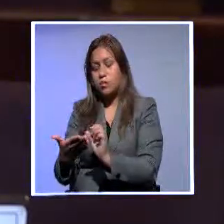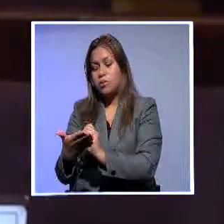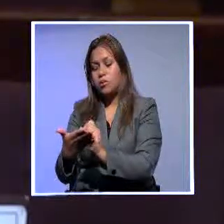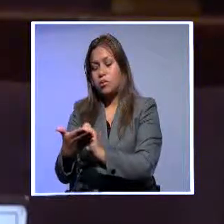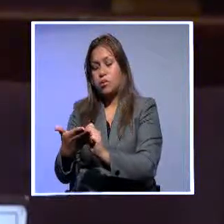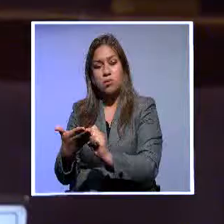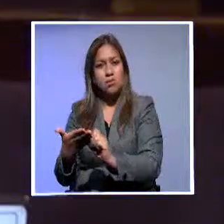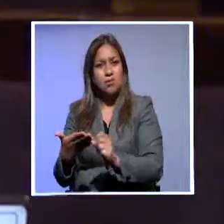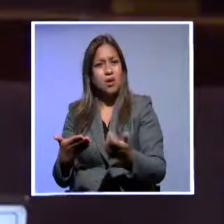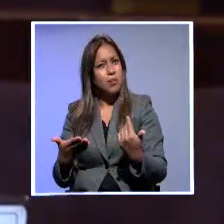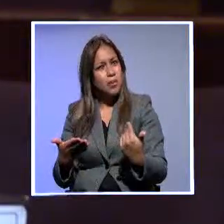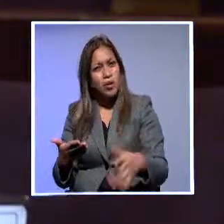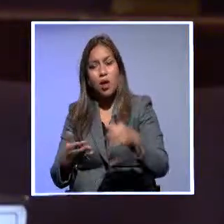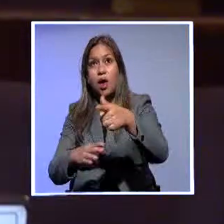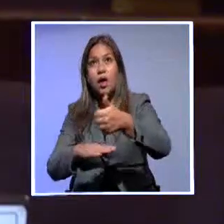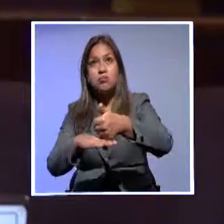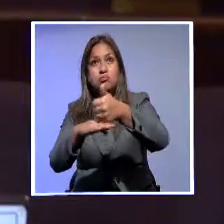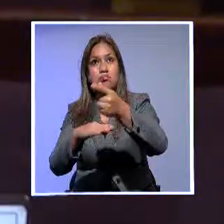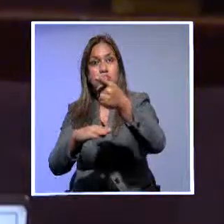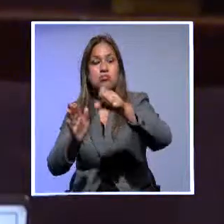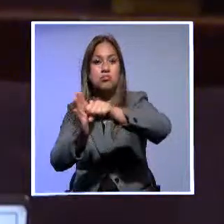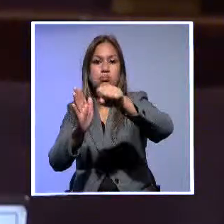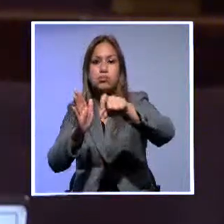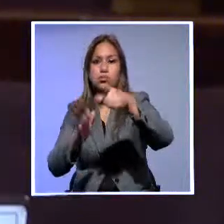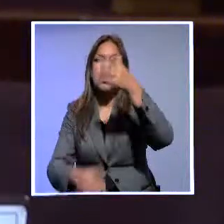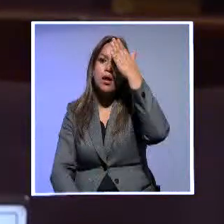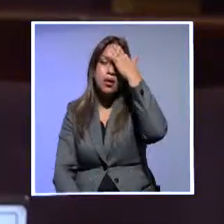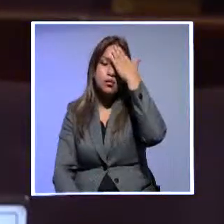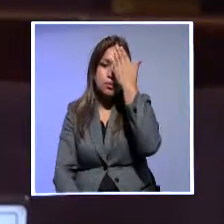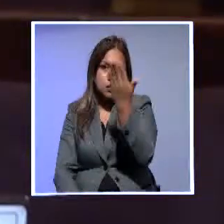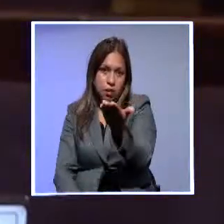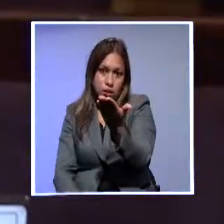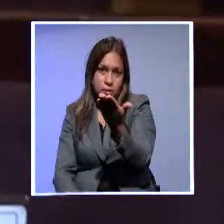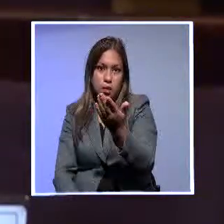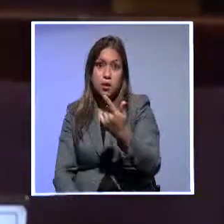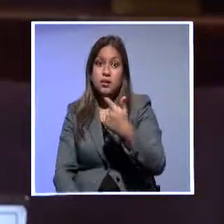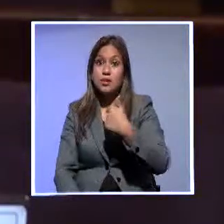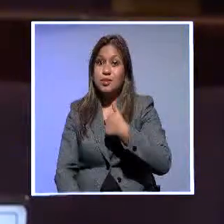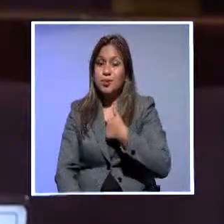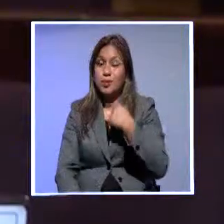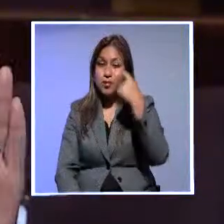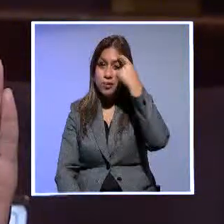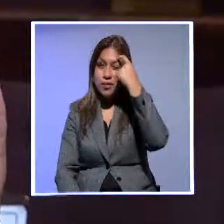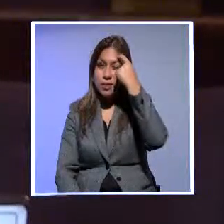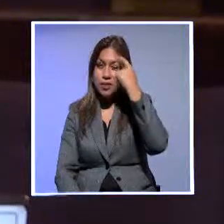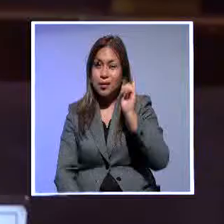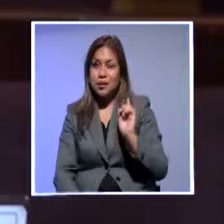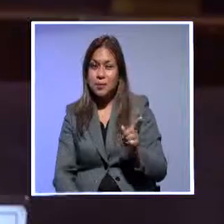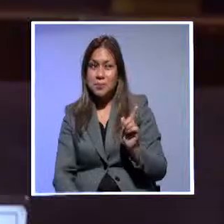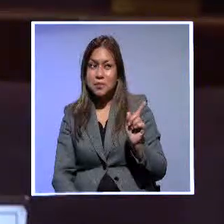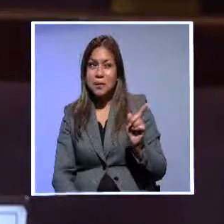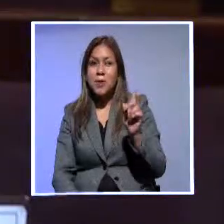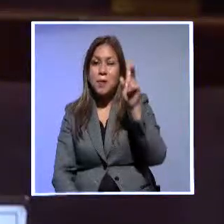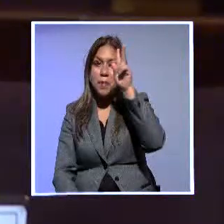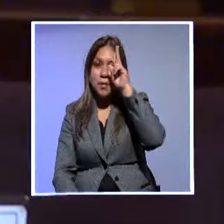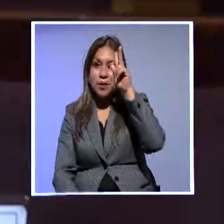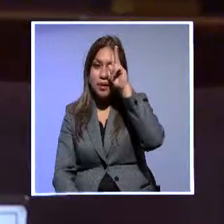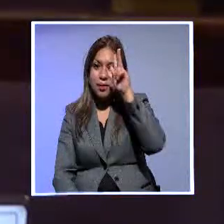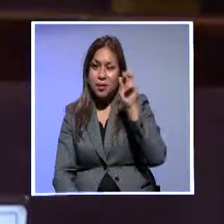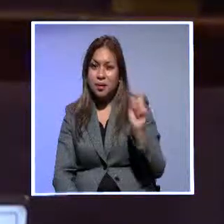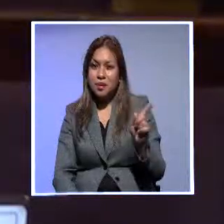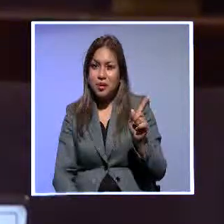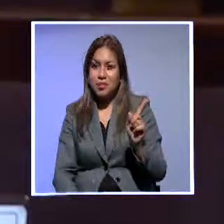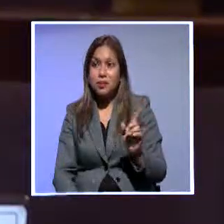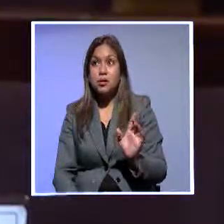estaba inserta en esa eterna así que acá a mí me parece esa una salida bastante forzada como para